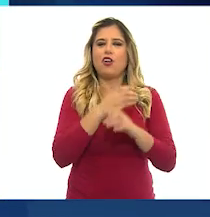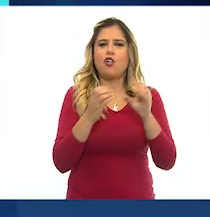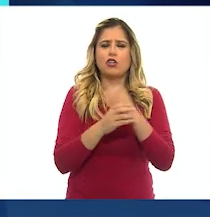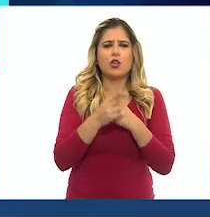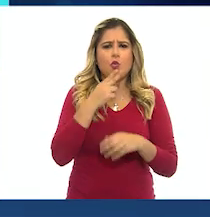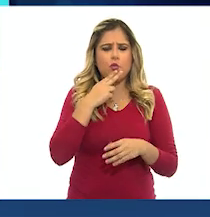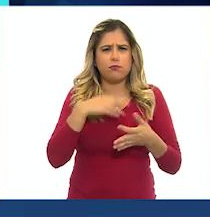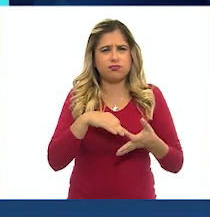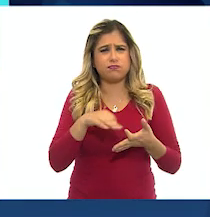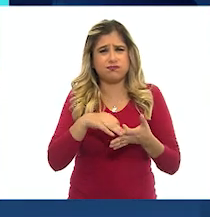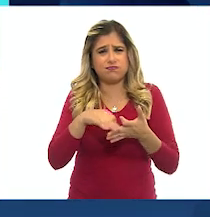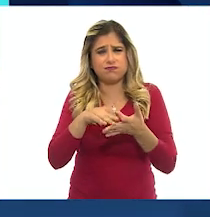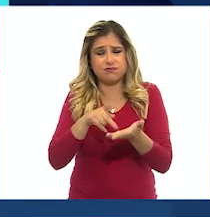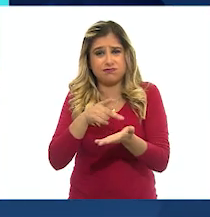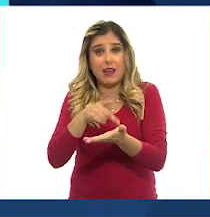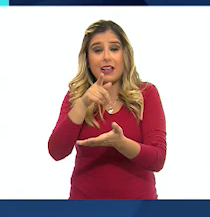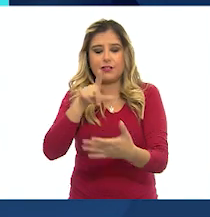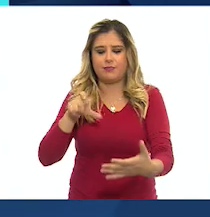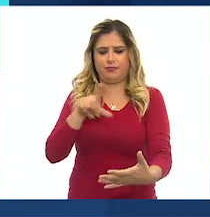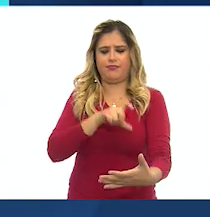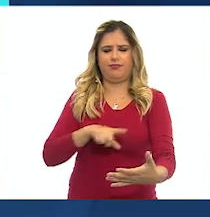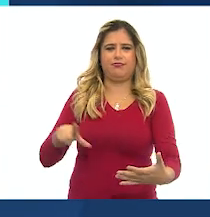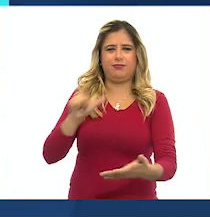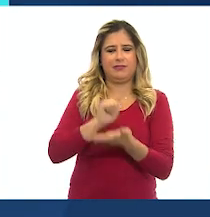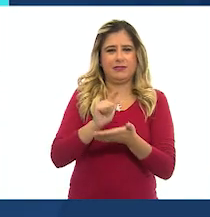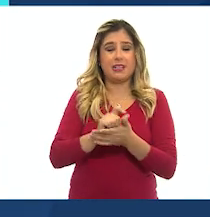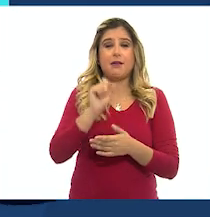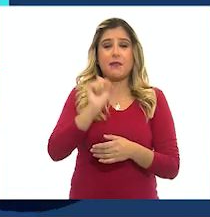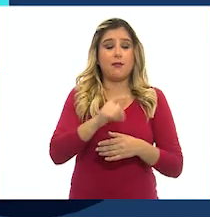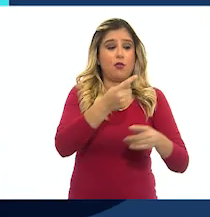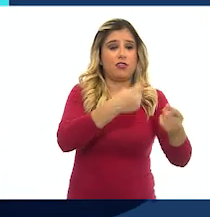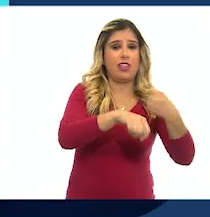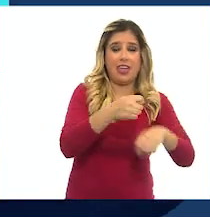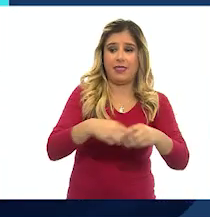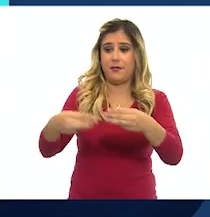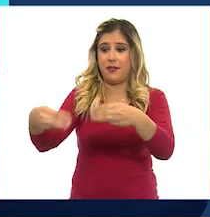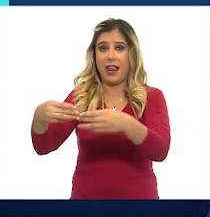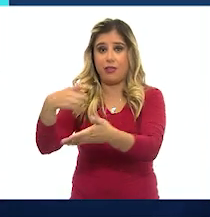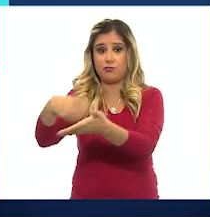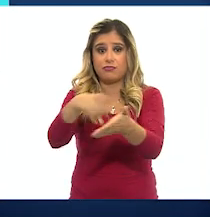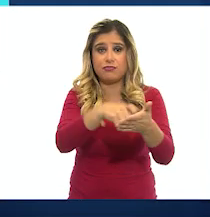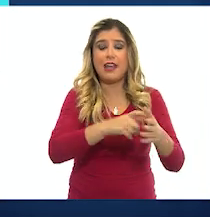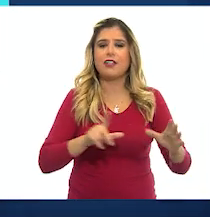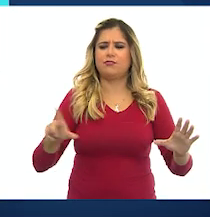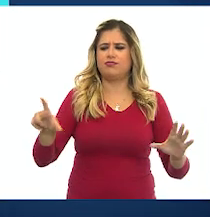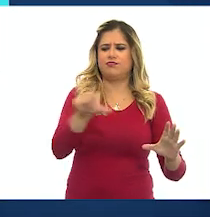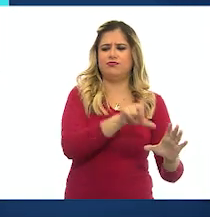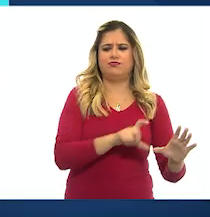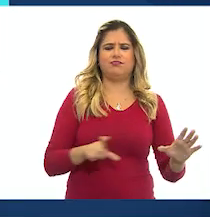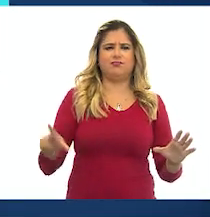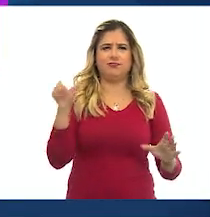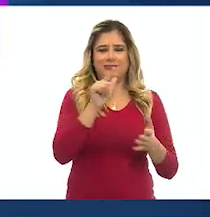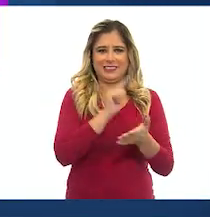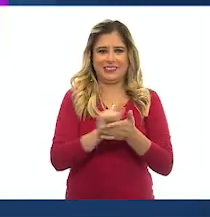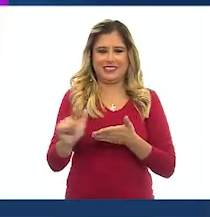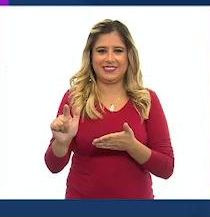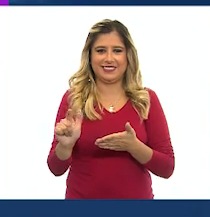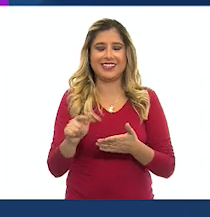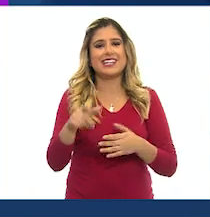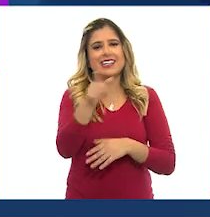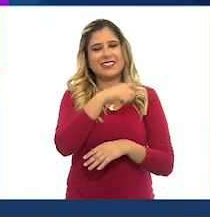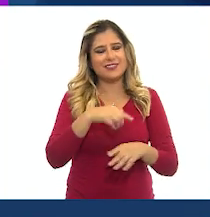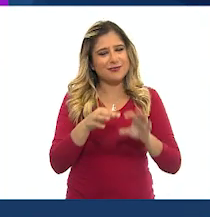Desinfecta las superficies de los objetos que más utilizas. También las cosas que compres en la tienda o en el supermercado.